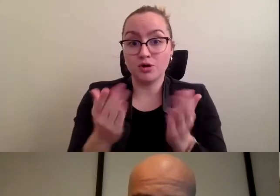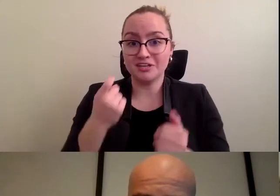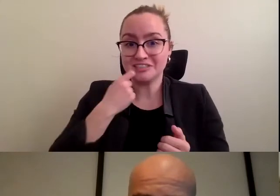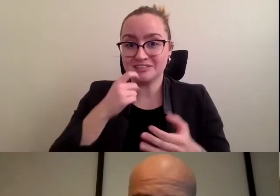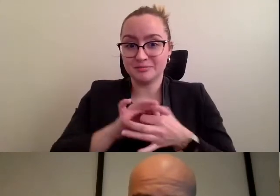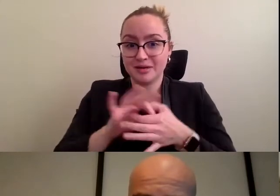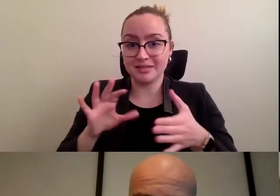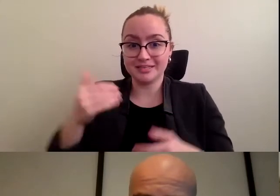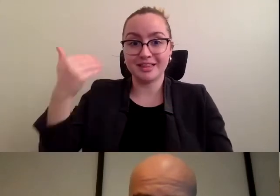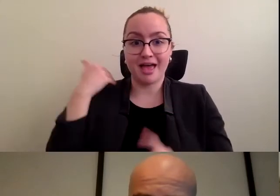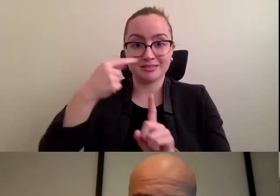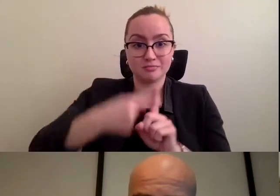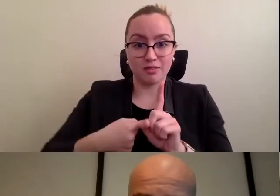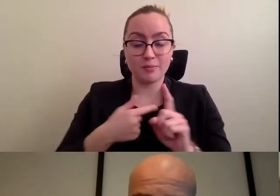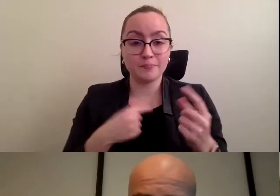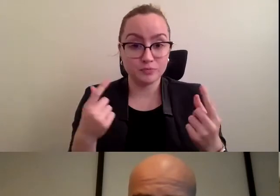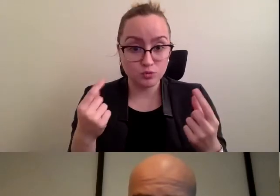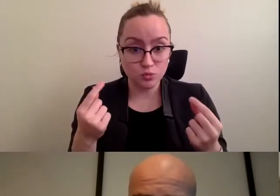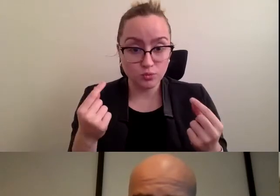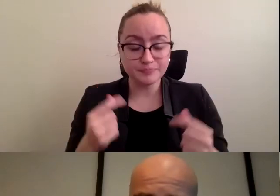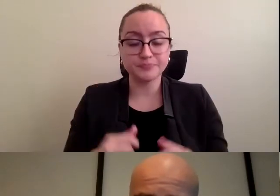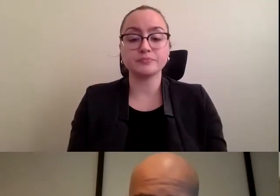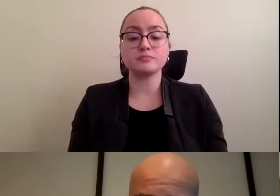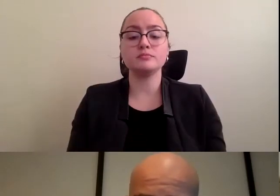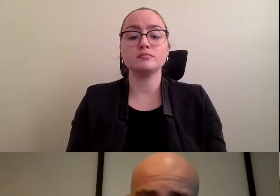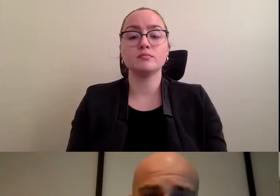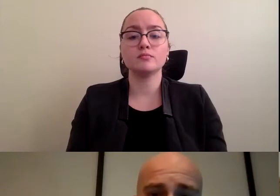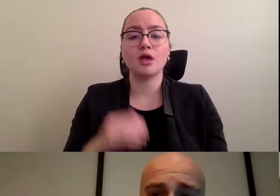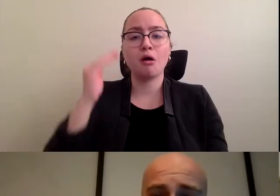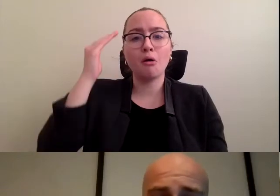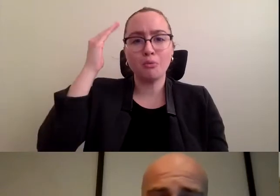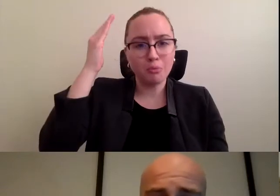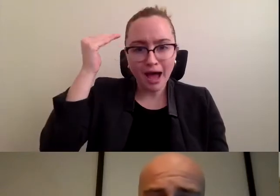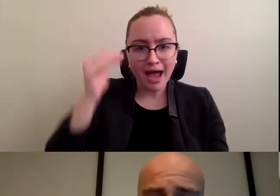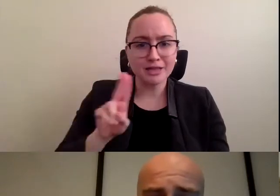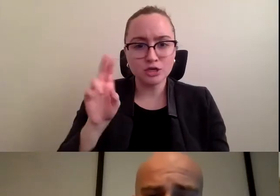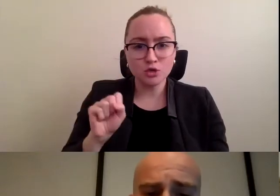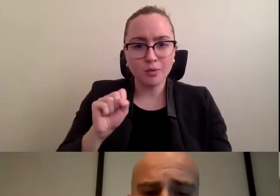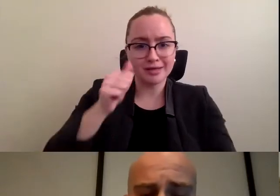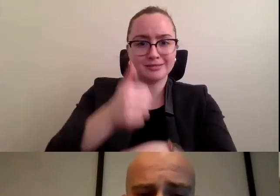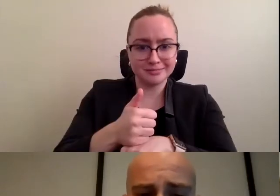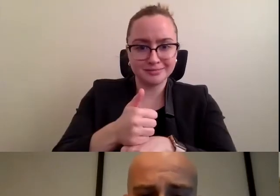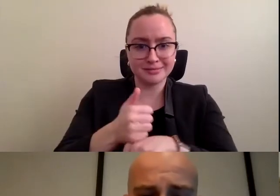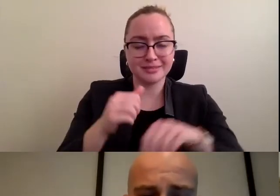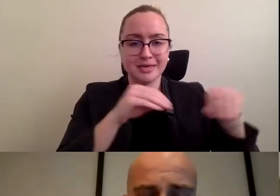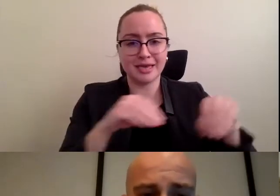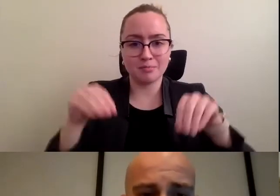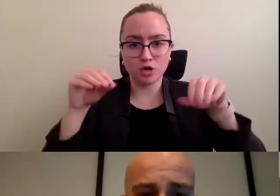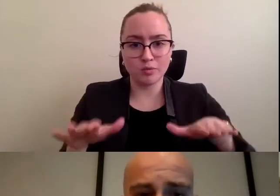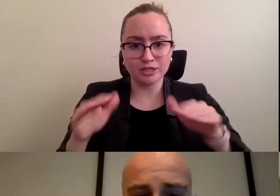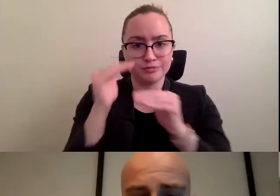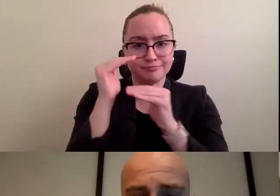mi nuevo libro, Fronteras Blancas, es investigar exactamente por qué el Estados Unidos